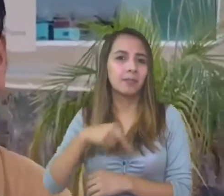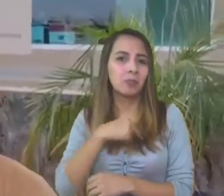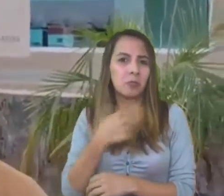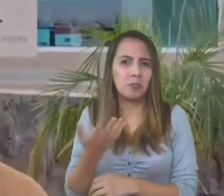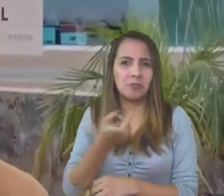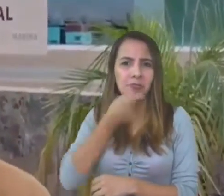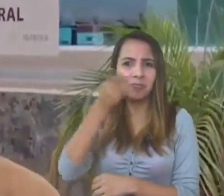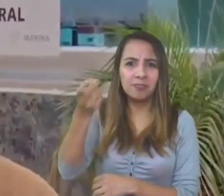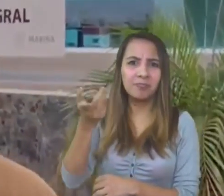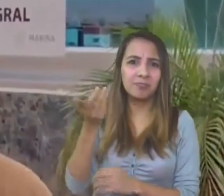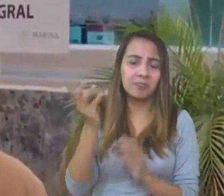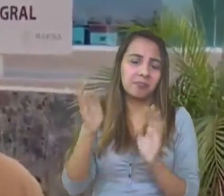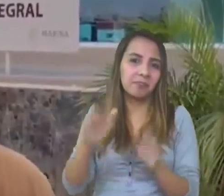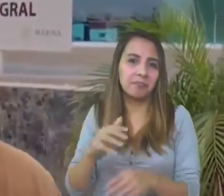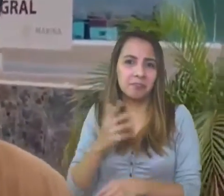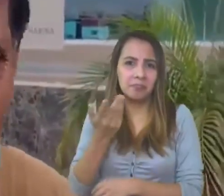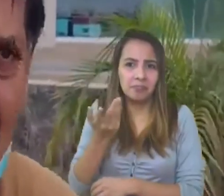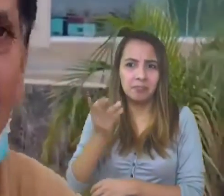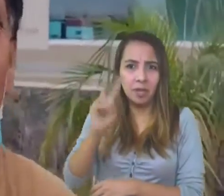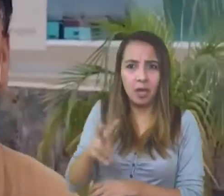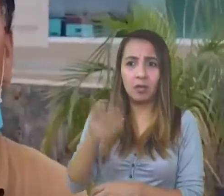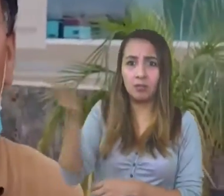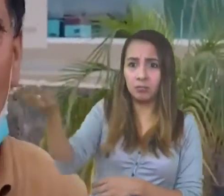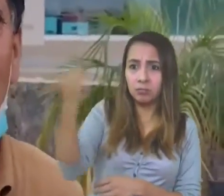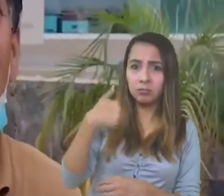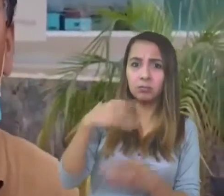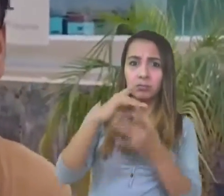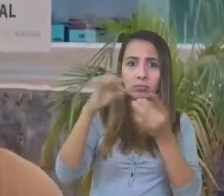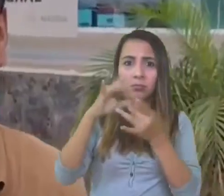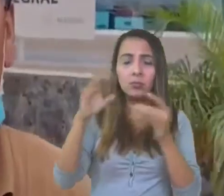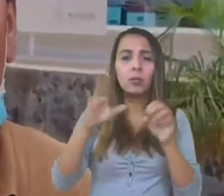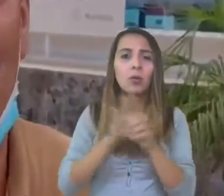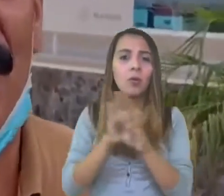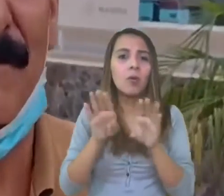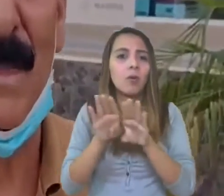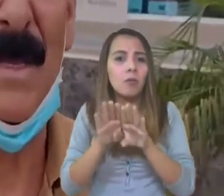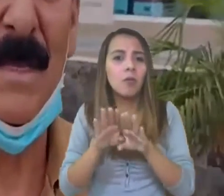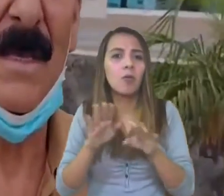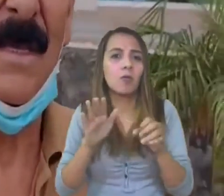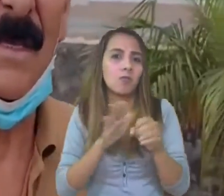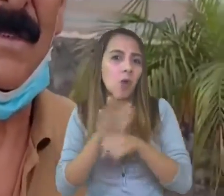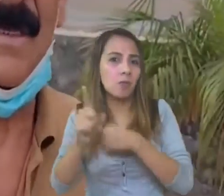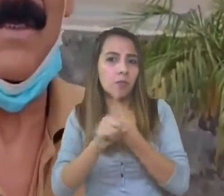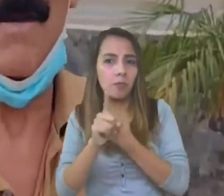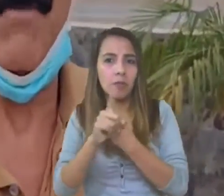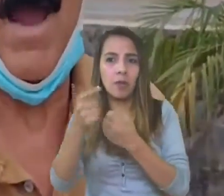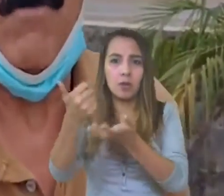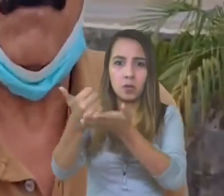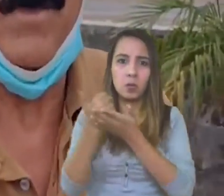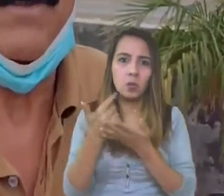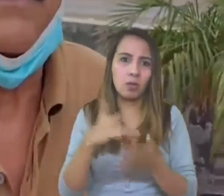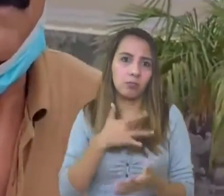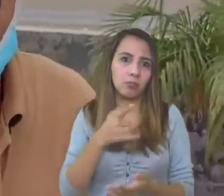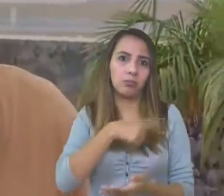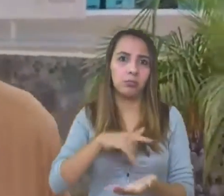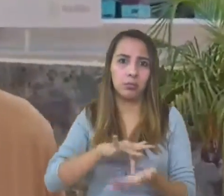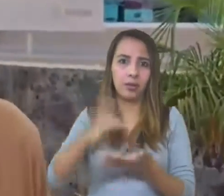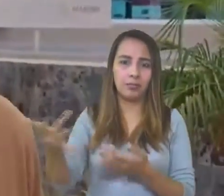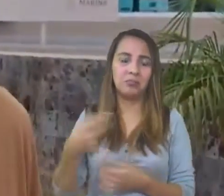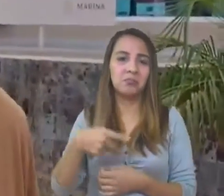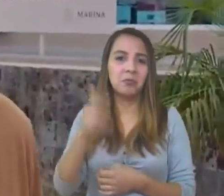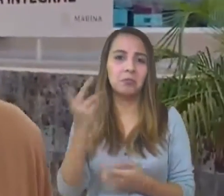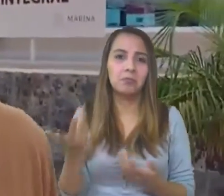al contrario, nos vamos a sentir agradecidos. A ver, platíquenos cómo está el problema. Se supone que son los representantes de ti, de tus compañeros,